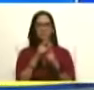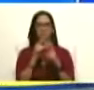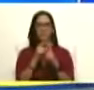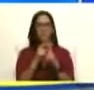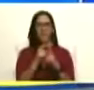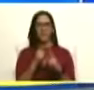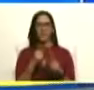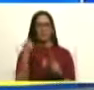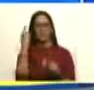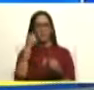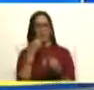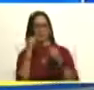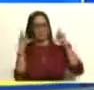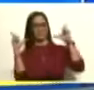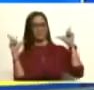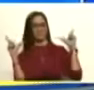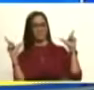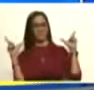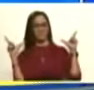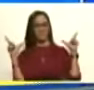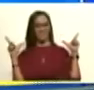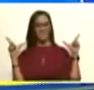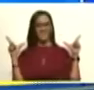Me deja loco.